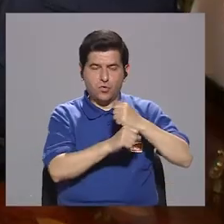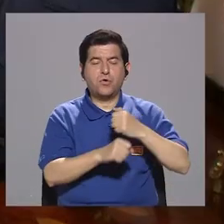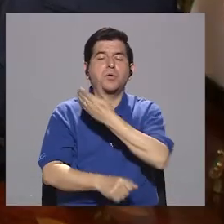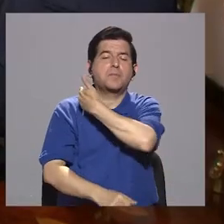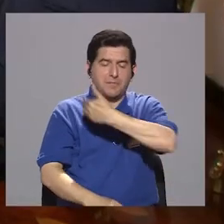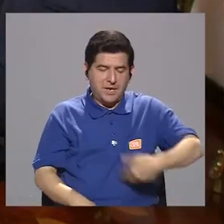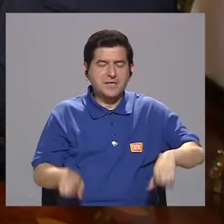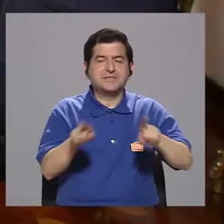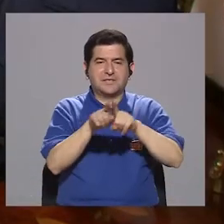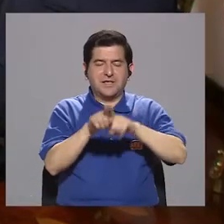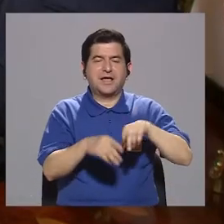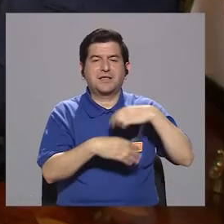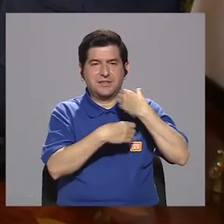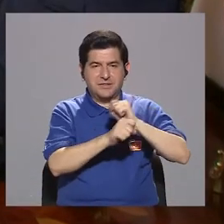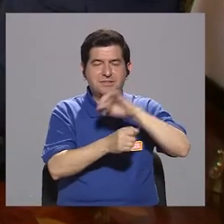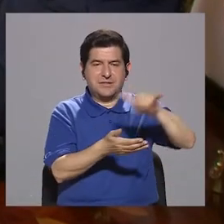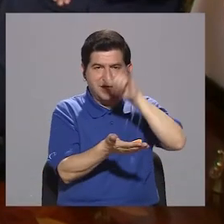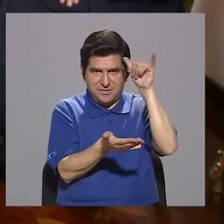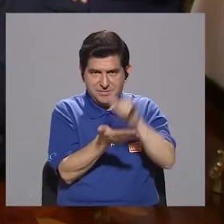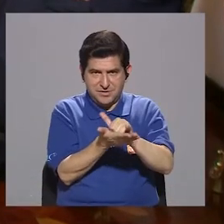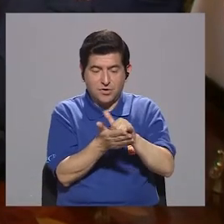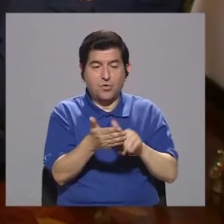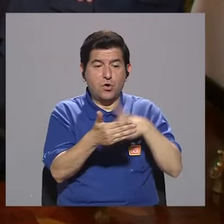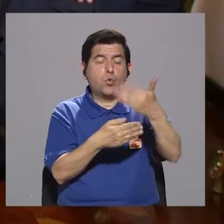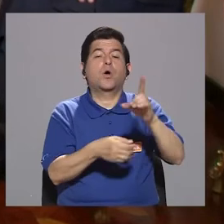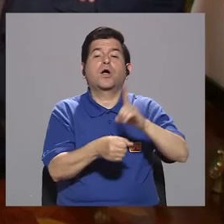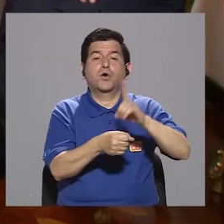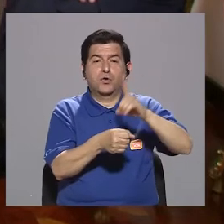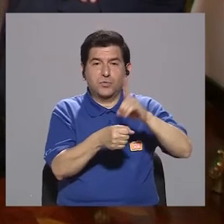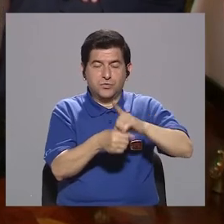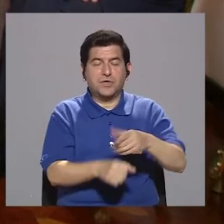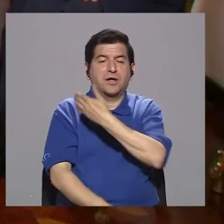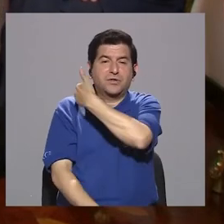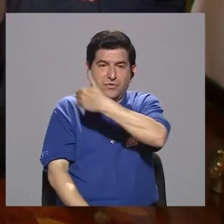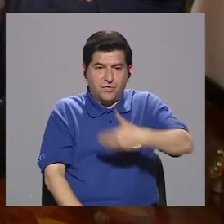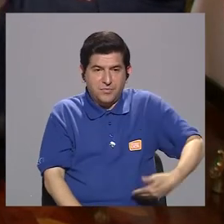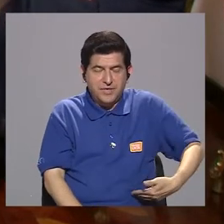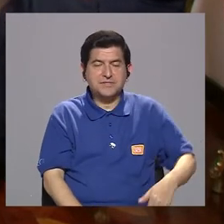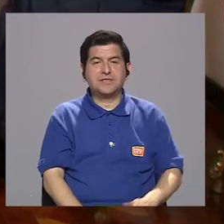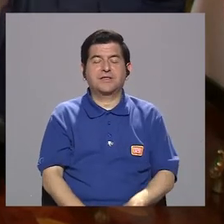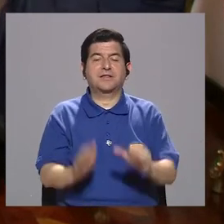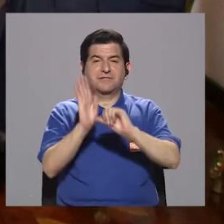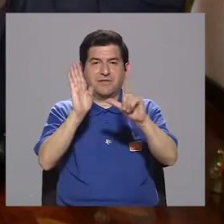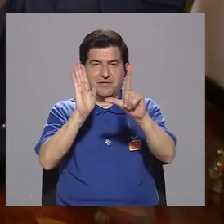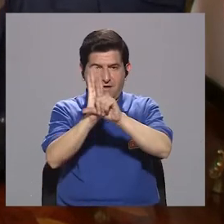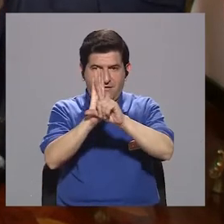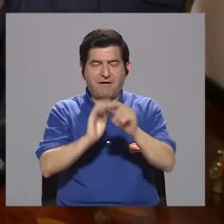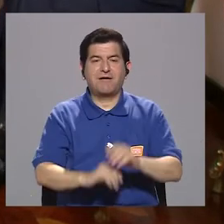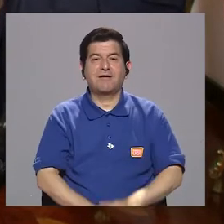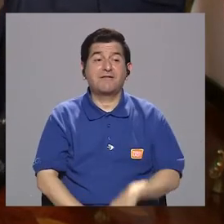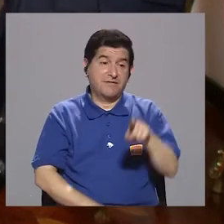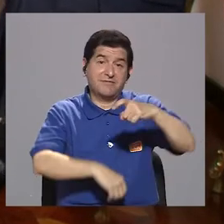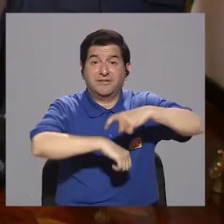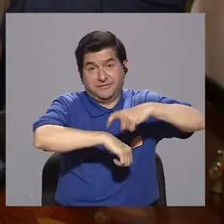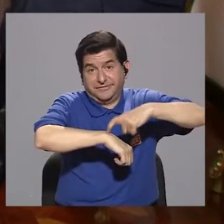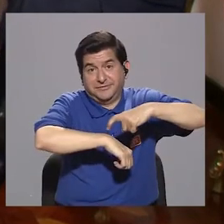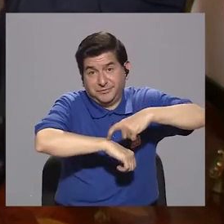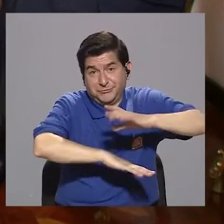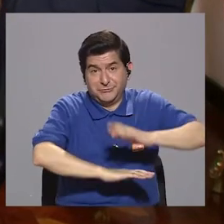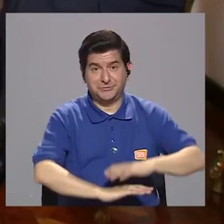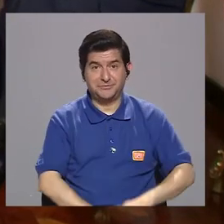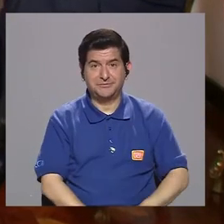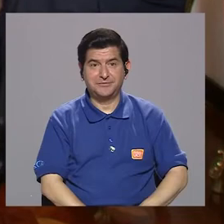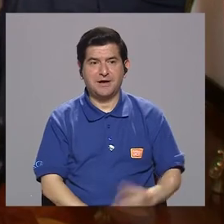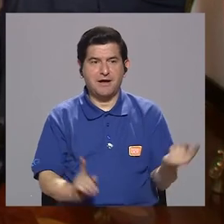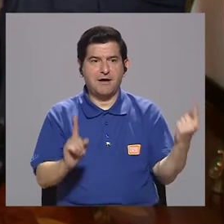de la Municipalidad de San José, después fue diputado, fue presidente del Congreso en aquel entonces